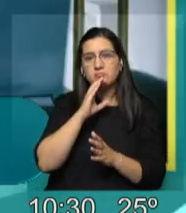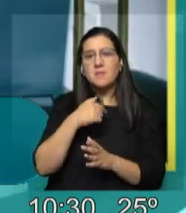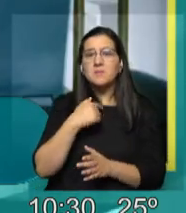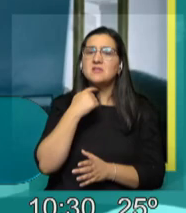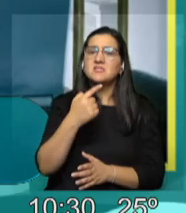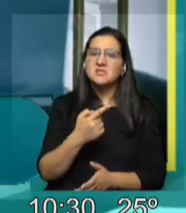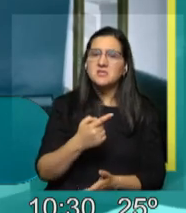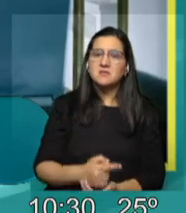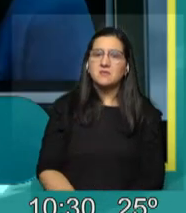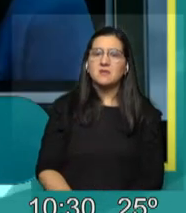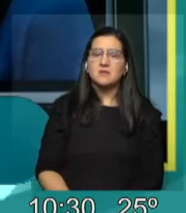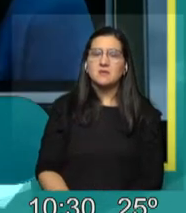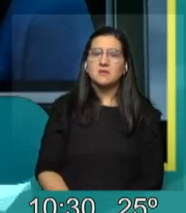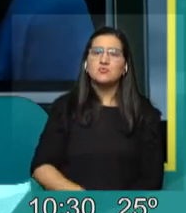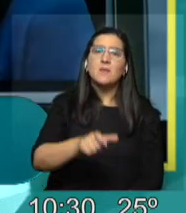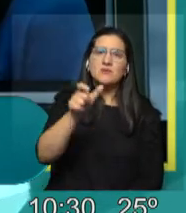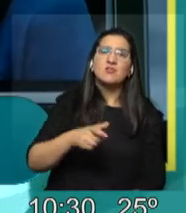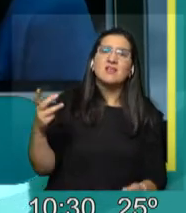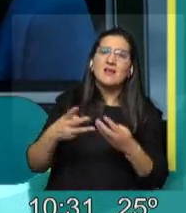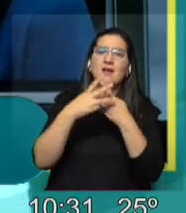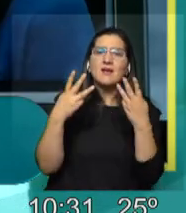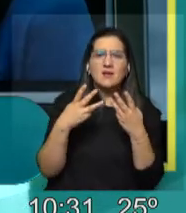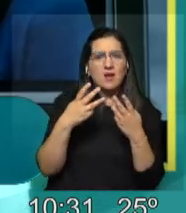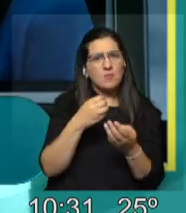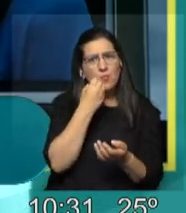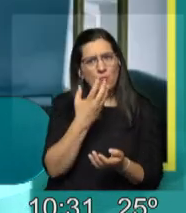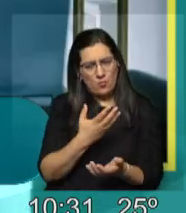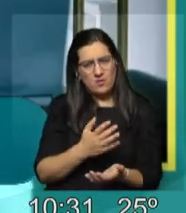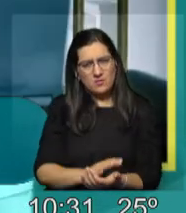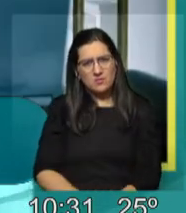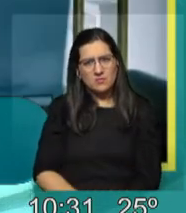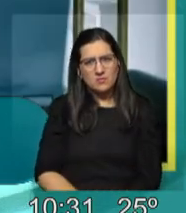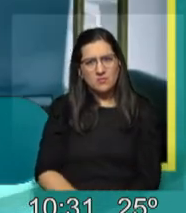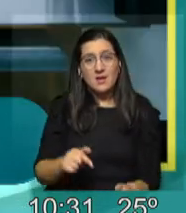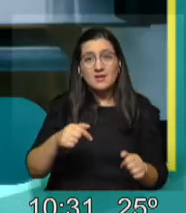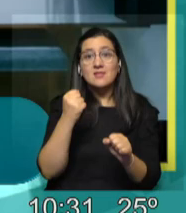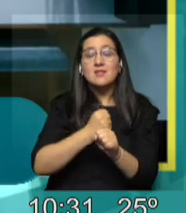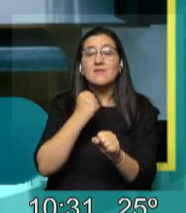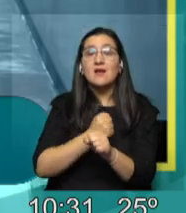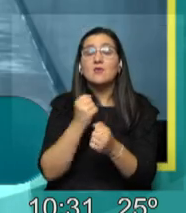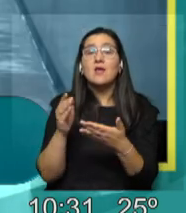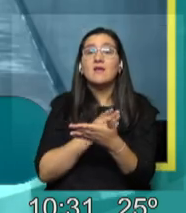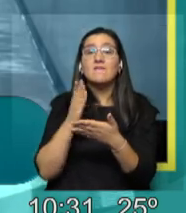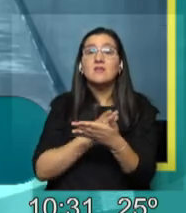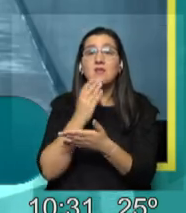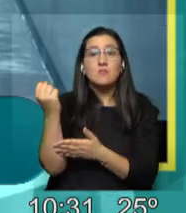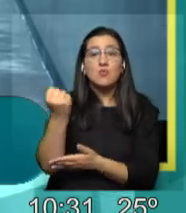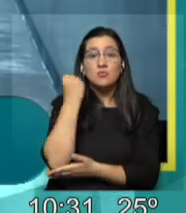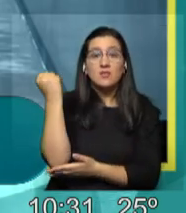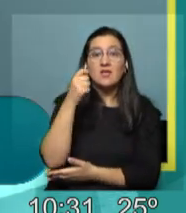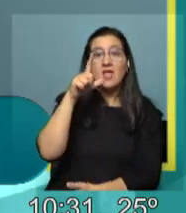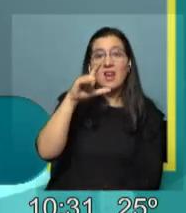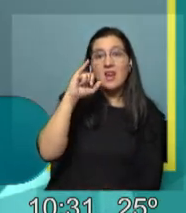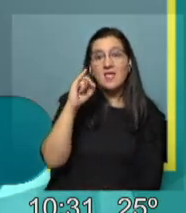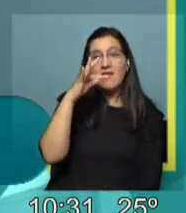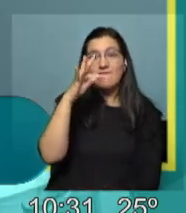sirve Ben Stiller, es un tipo que en general rinde. Acá trabaja en una revista importante, Life, para aquellos